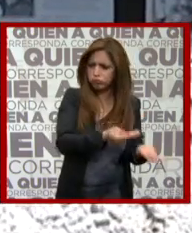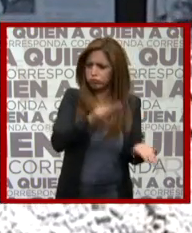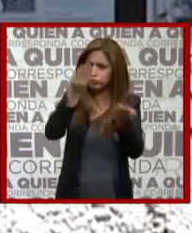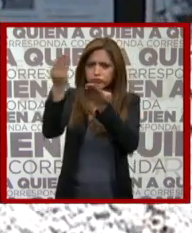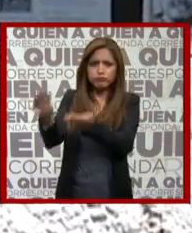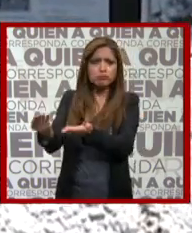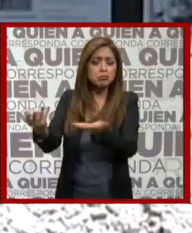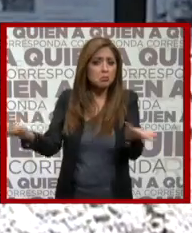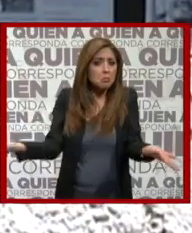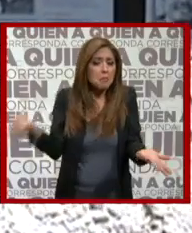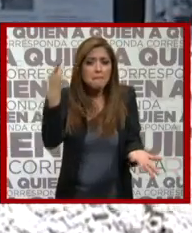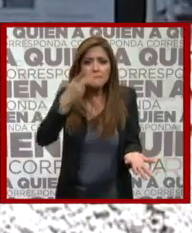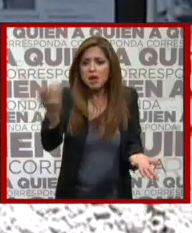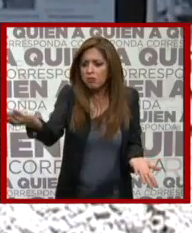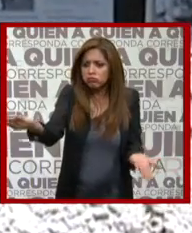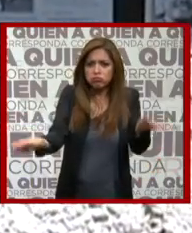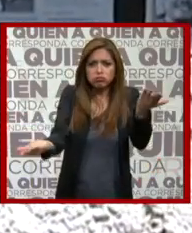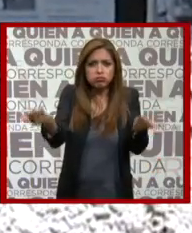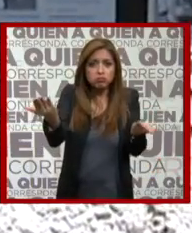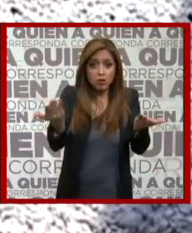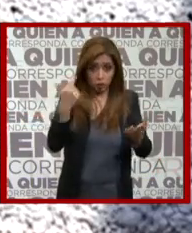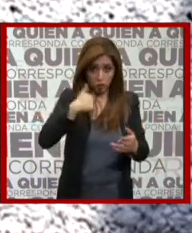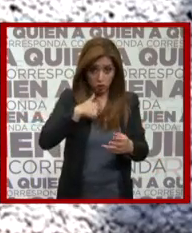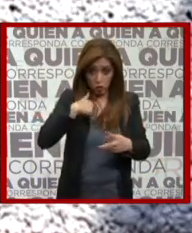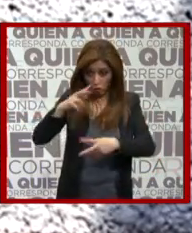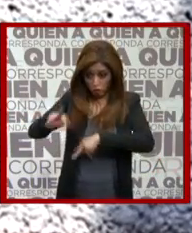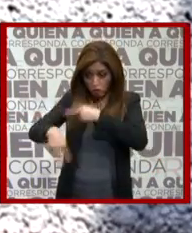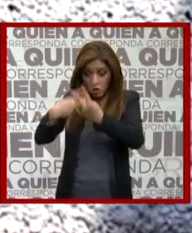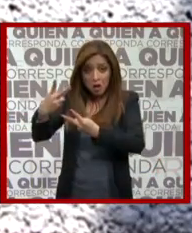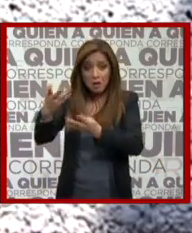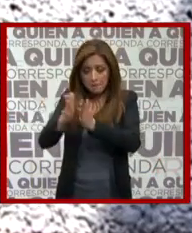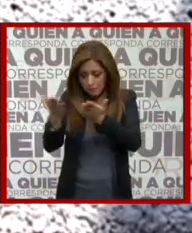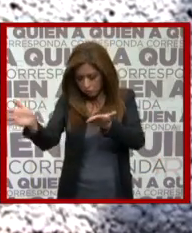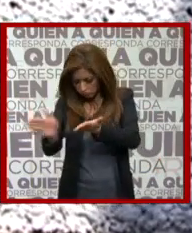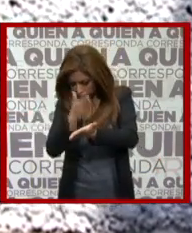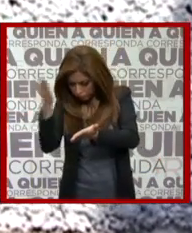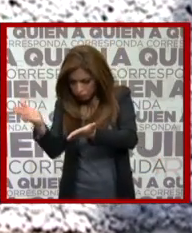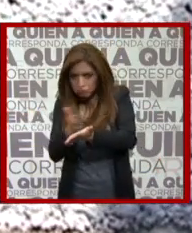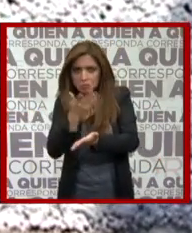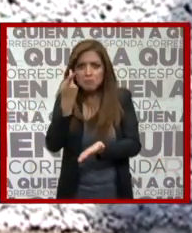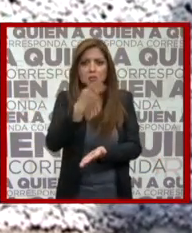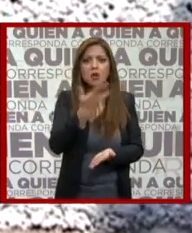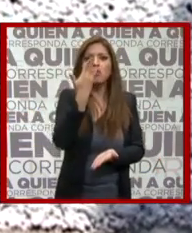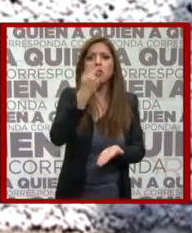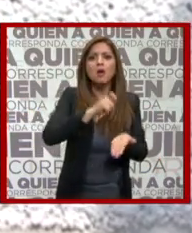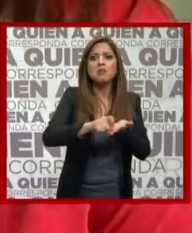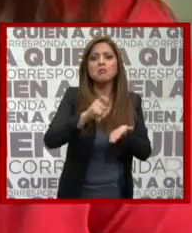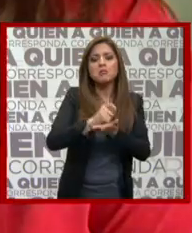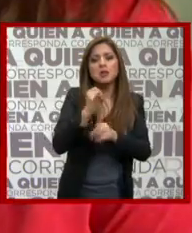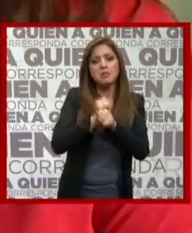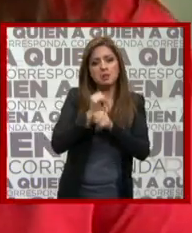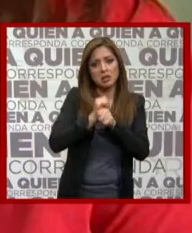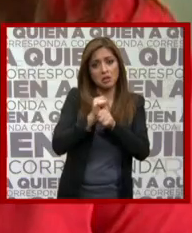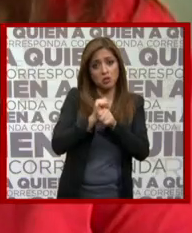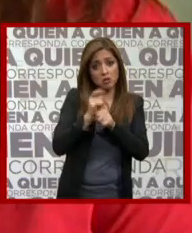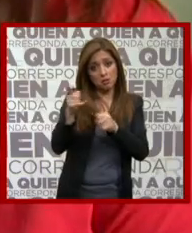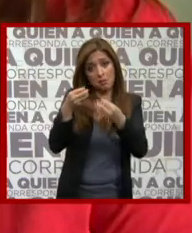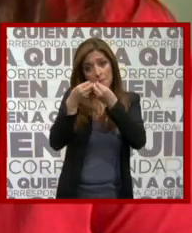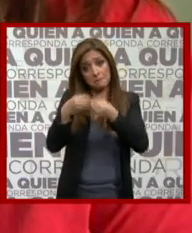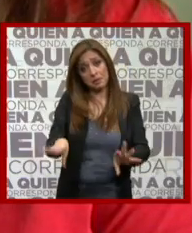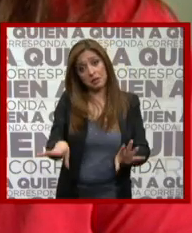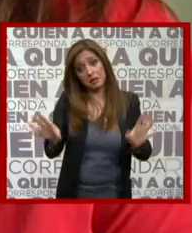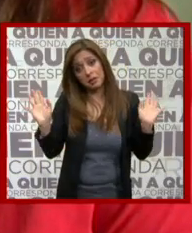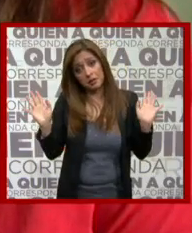a la 20, pero de hecho yo fui y en los libros no aparece el registro de esa averiguación. O sea, está perdida. Ajá, está